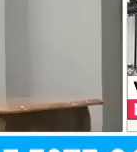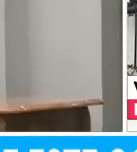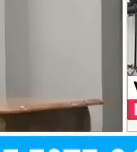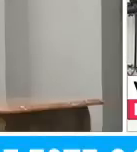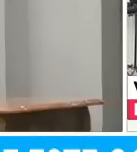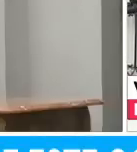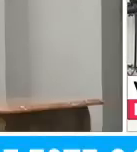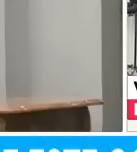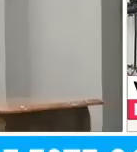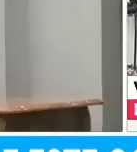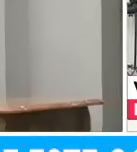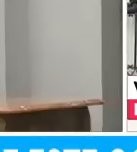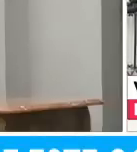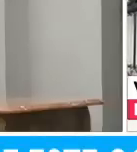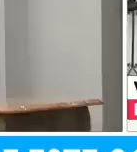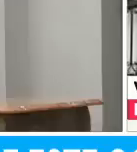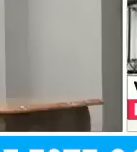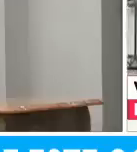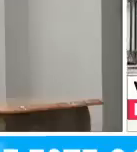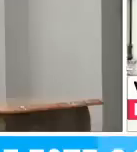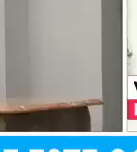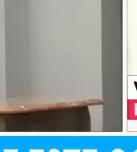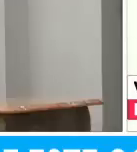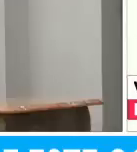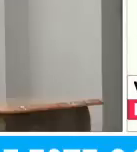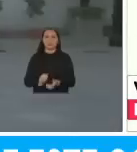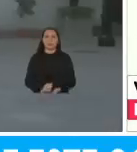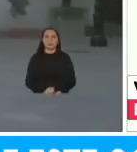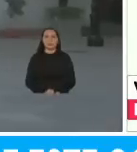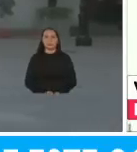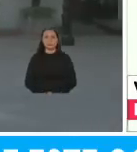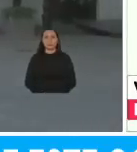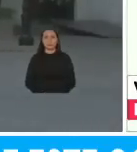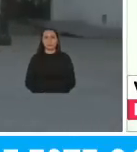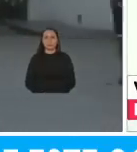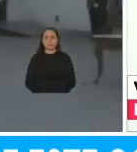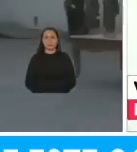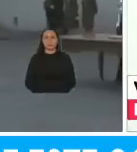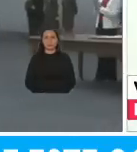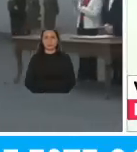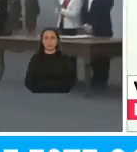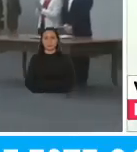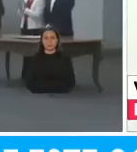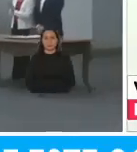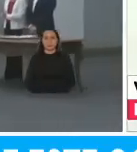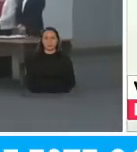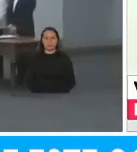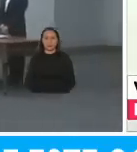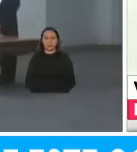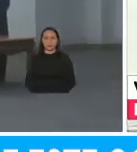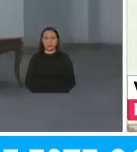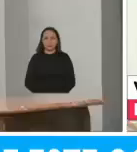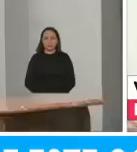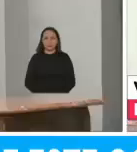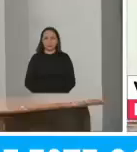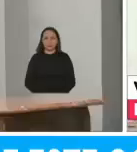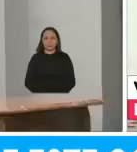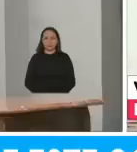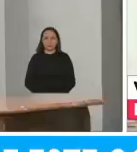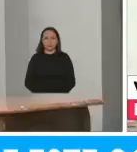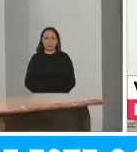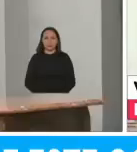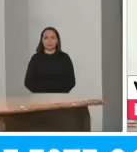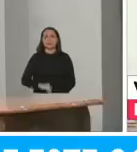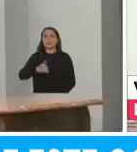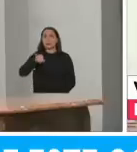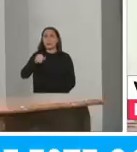convencido de que eso era así. Y eso es lo que perdón, a mí me senador, molesta porque... Senador, ¿cuándo fue eso? Perdón, hagamos un poquito de calendario aquí. ¿Cuándo fue eso que fue